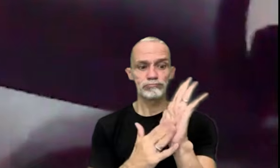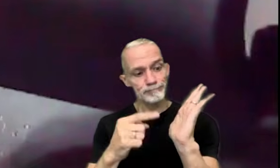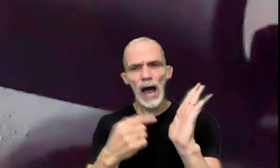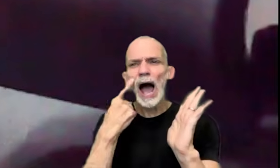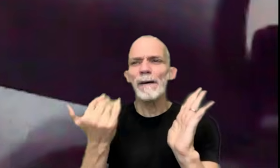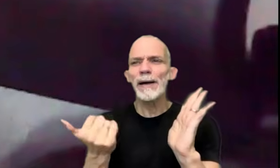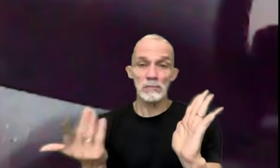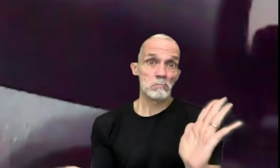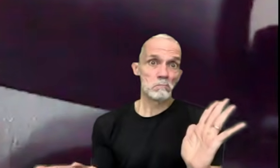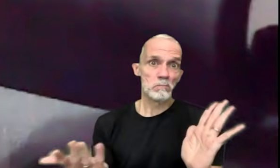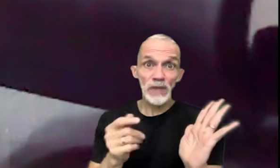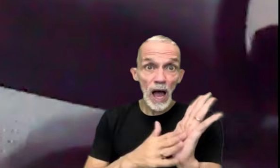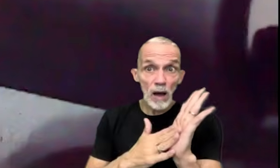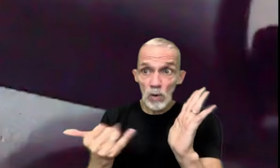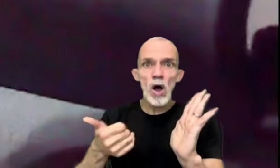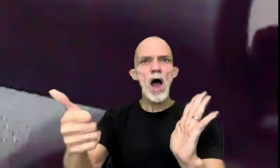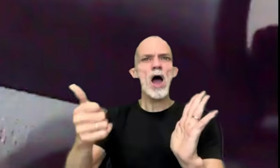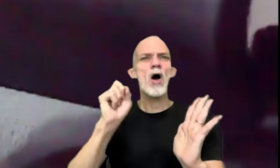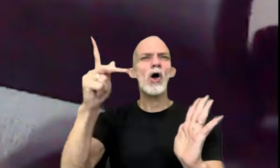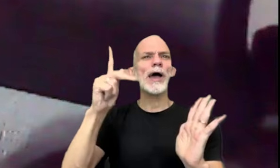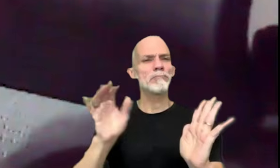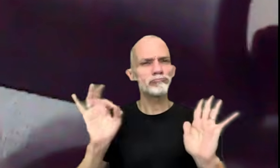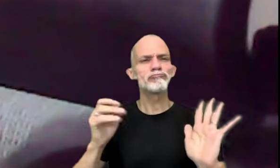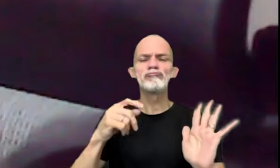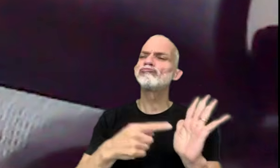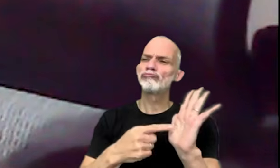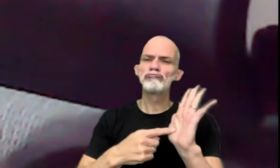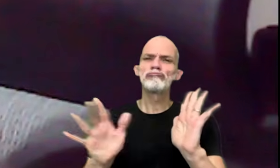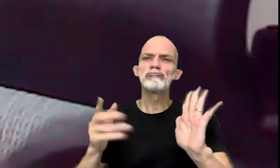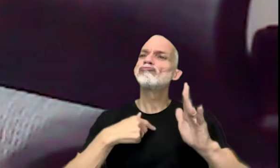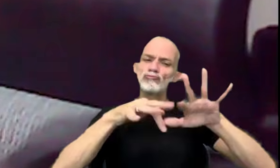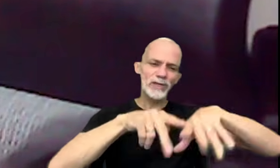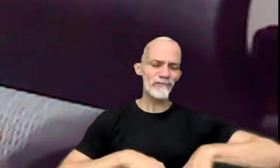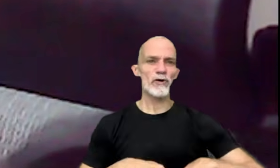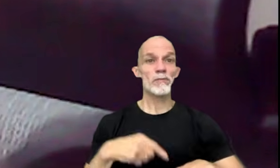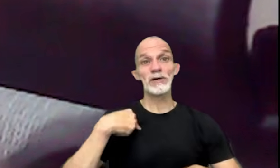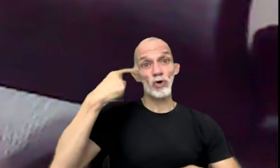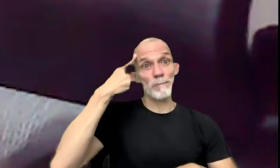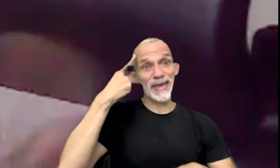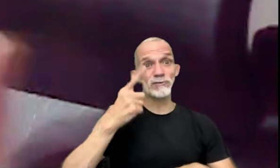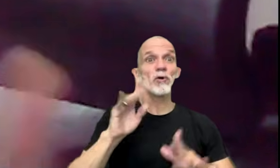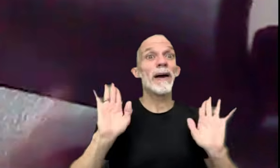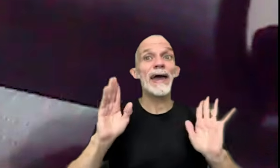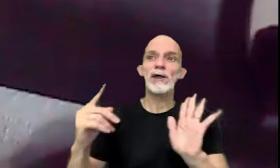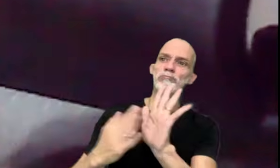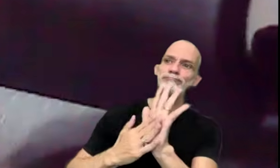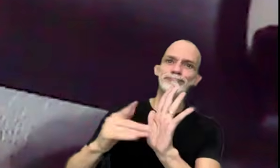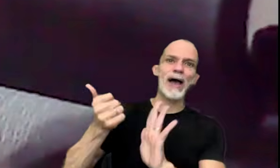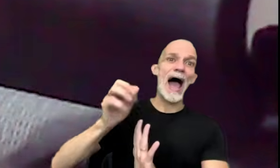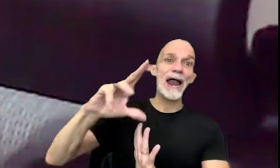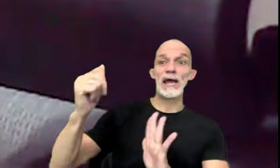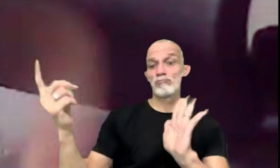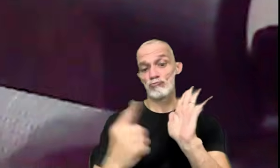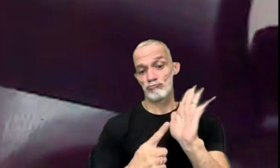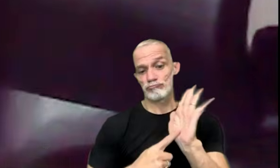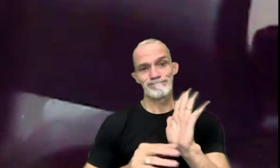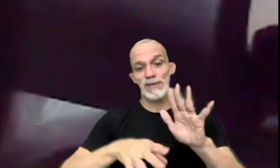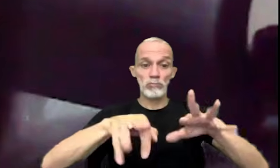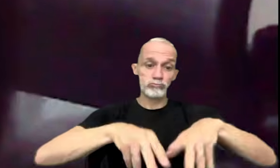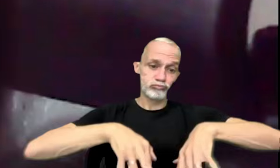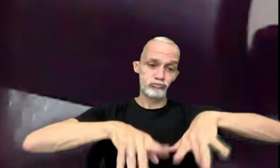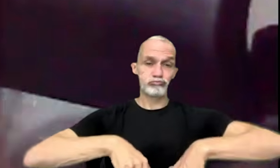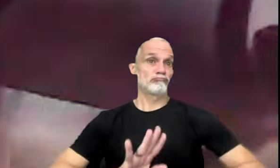algo escrito. Entonces, si alguien Perfecto. me trae algo escrito, yo pondría en mi informe, yo pienso esto, pero el fisco,